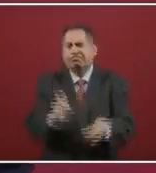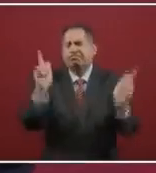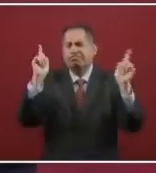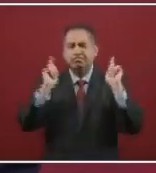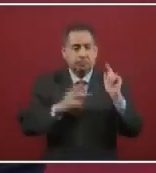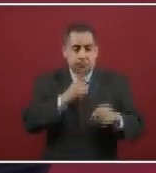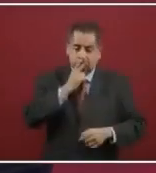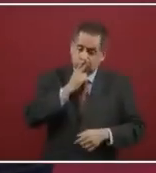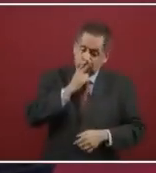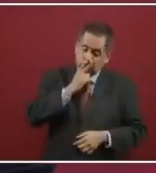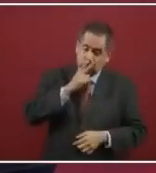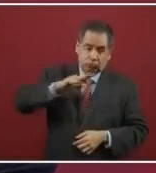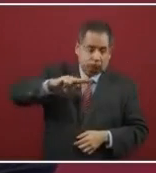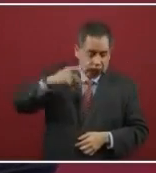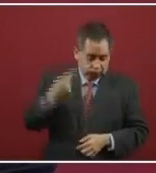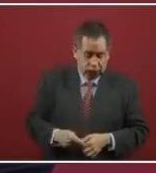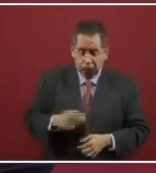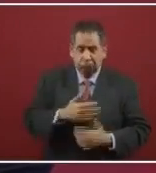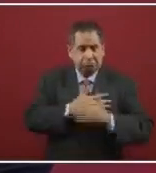patriota,